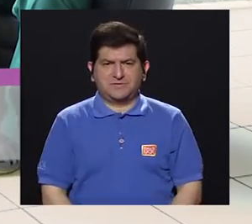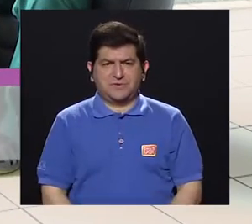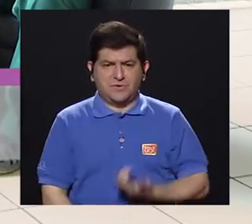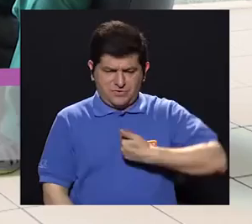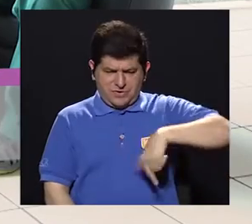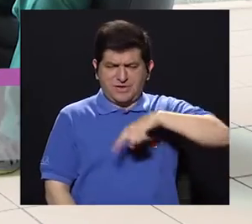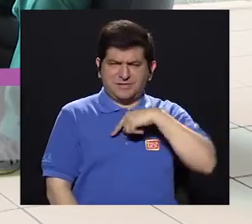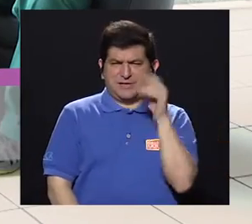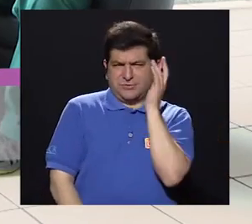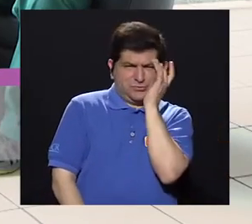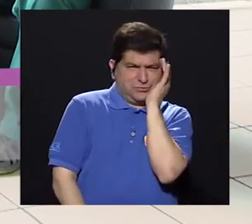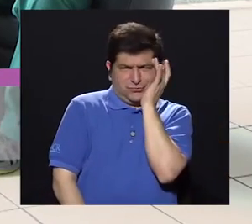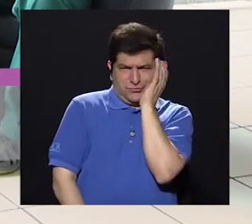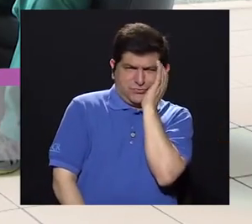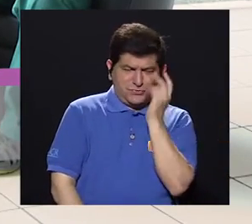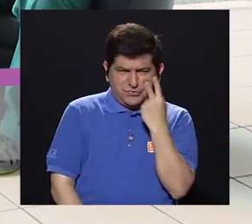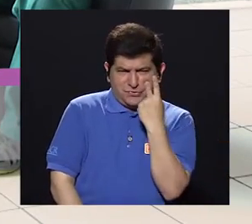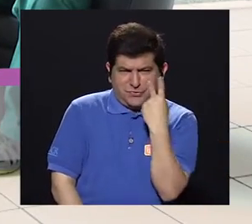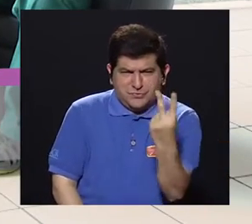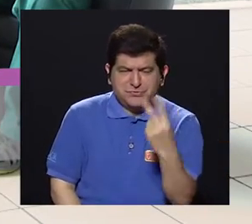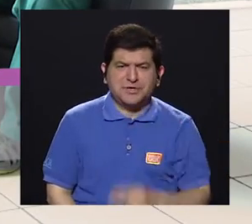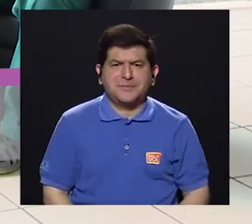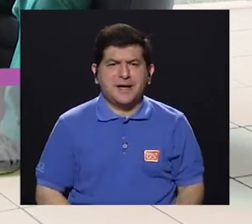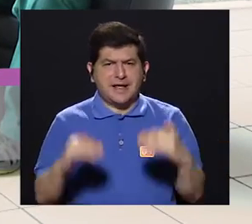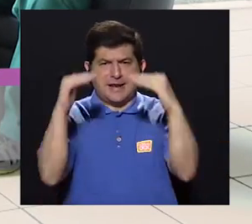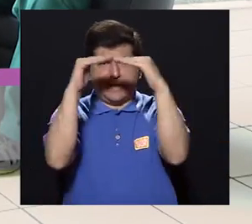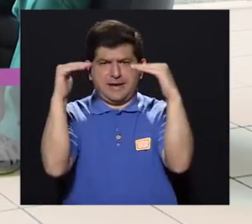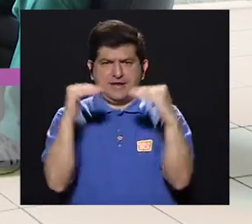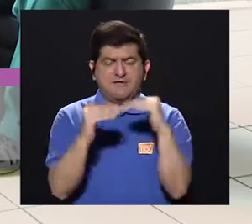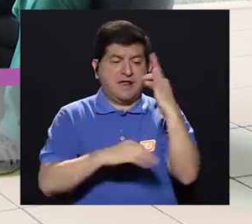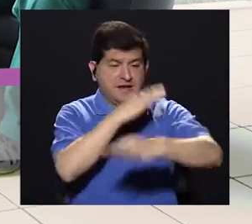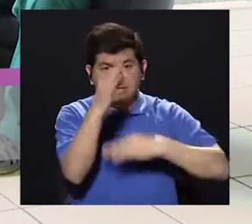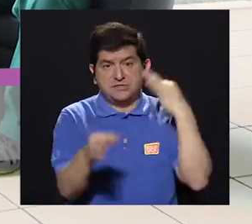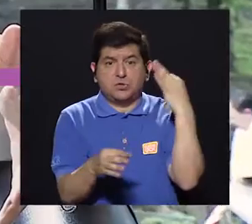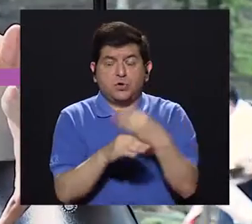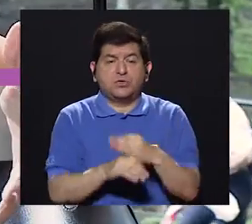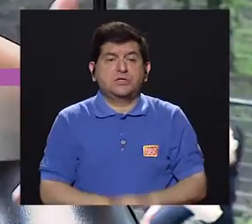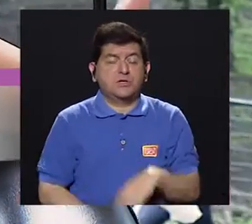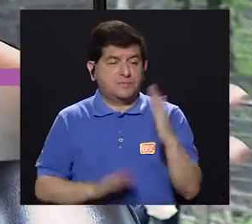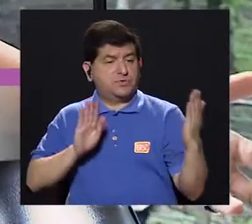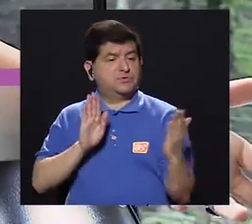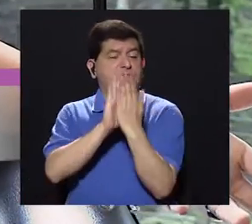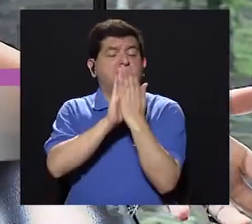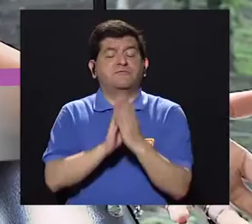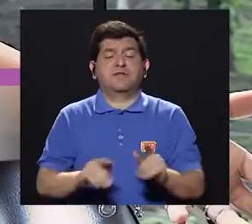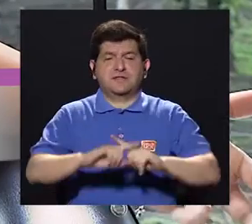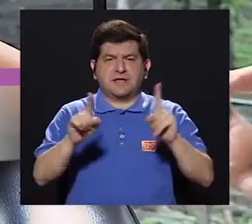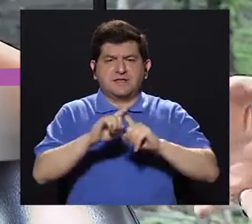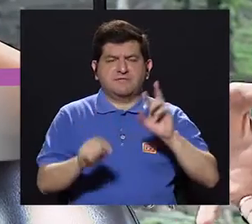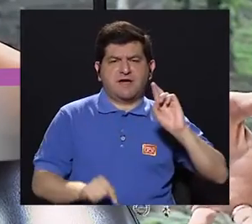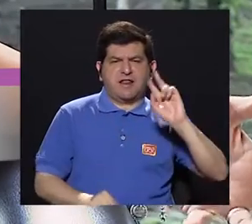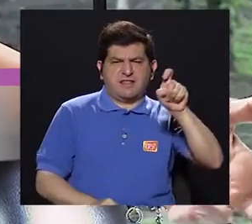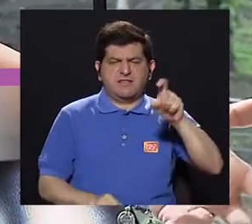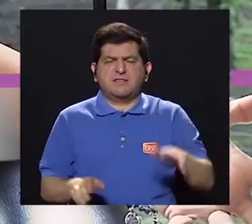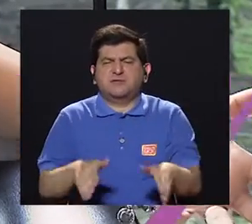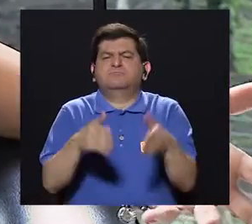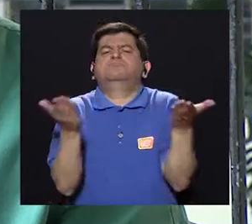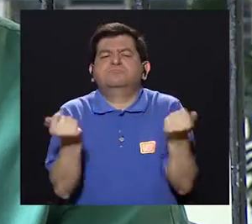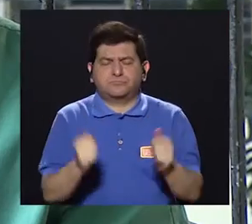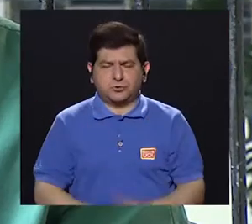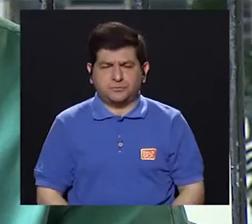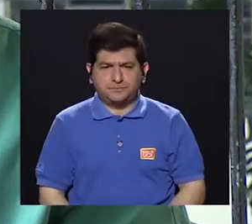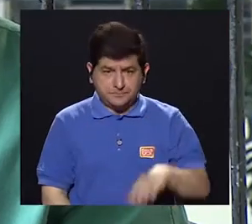es nuestra preocupación ver como los niveles o tipos de exposición a la radiación. ¿Eso existe? ¿Cómo